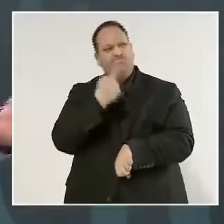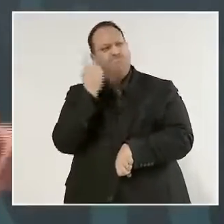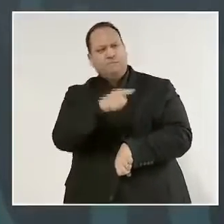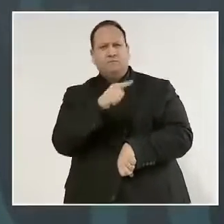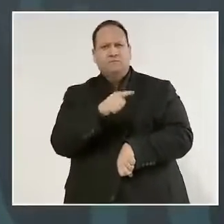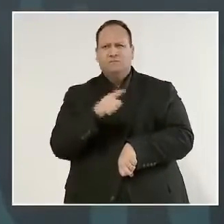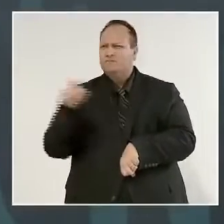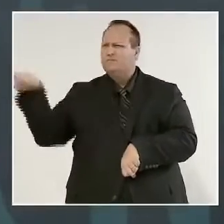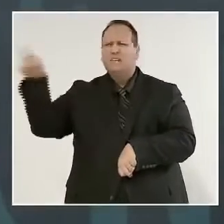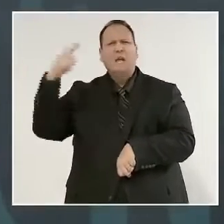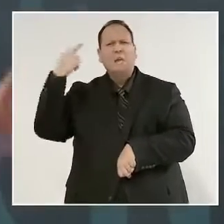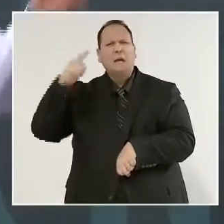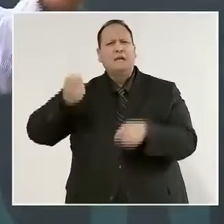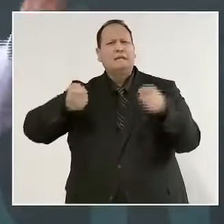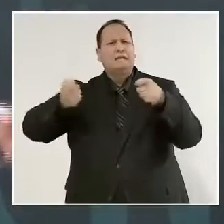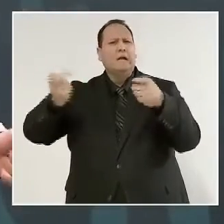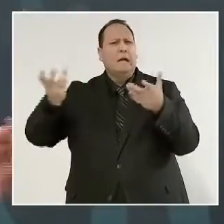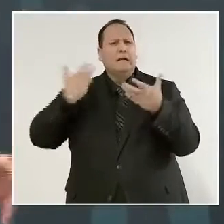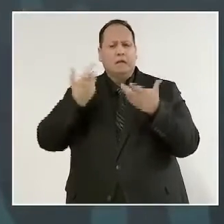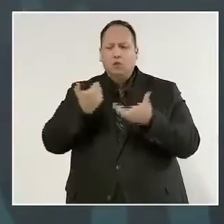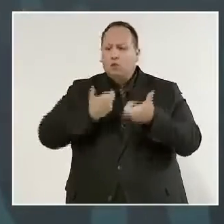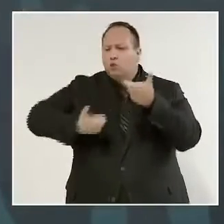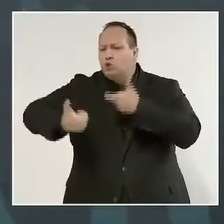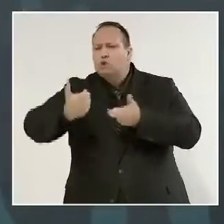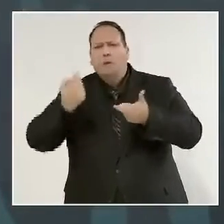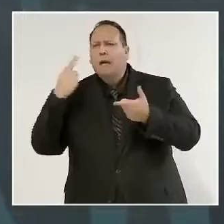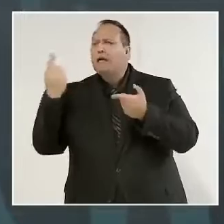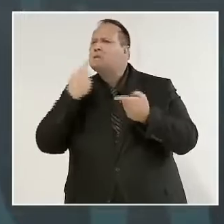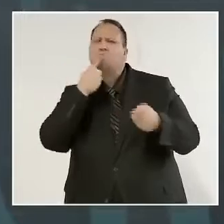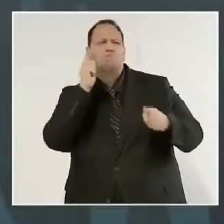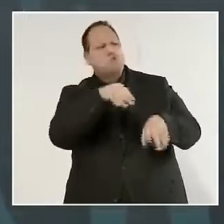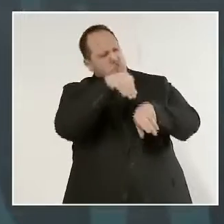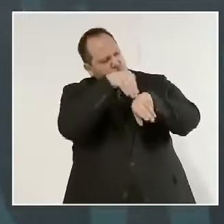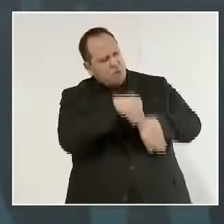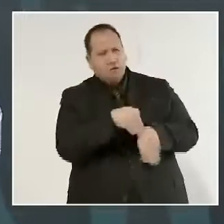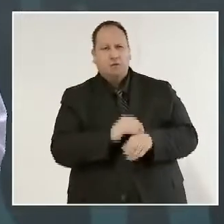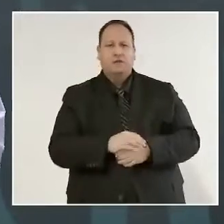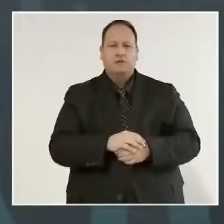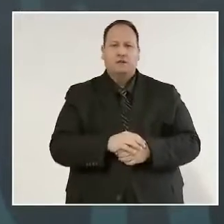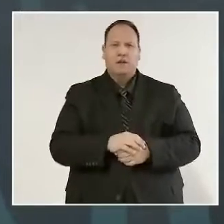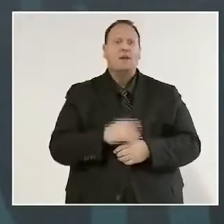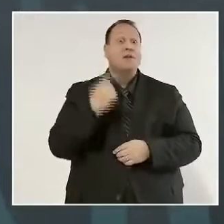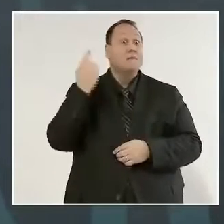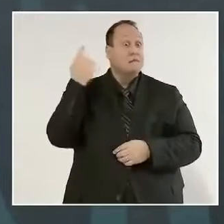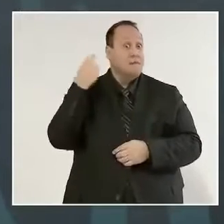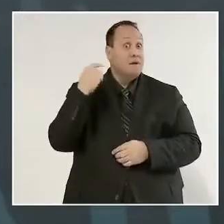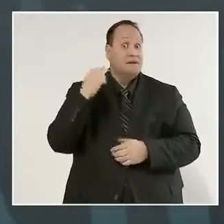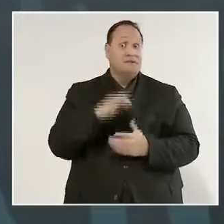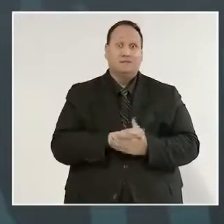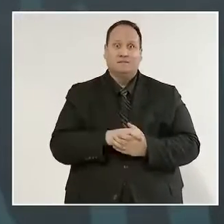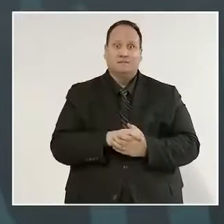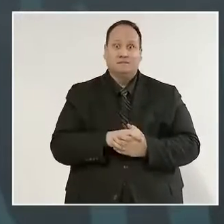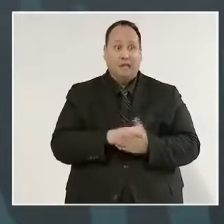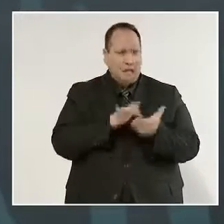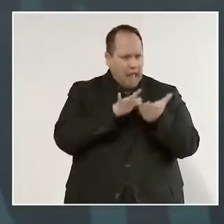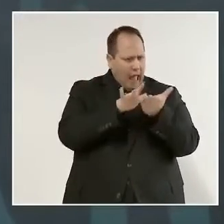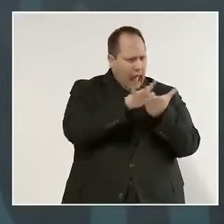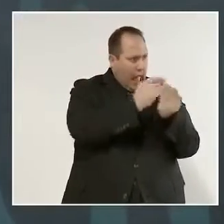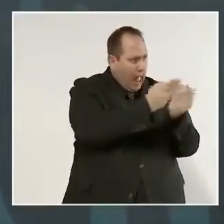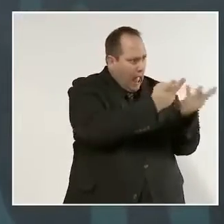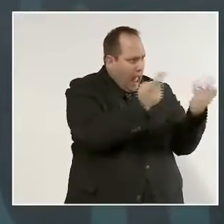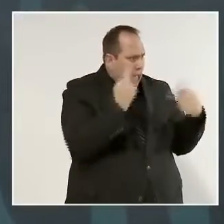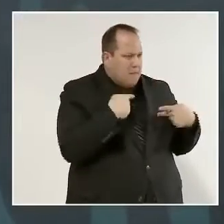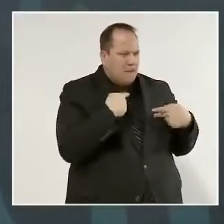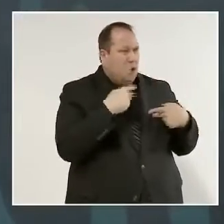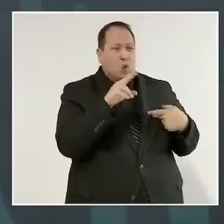¿Para qué querían manejar el presupuesto? Pues para que no se apoyara a la gente,